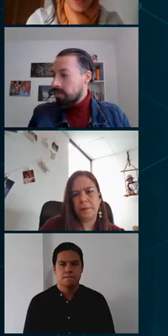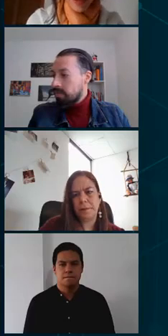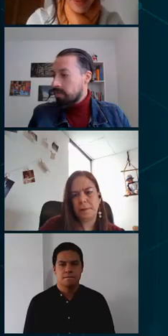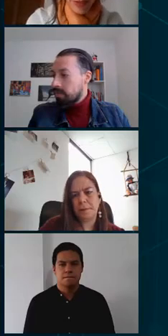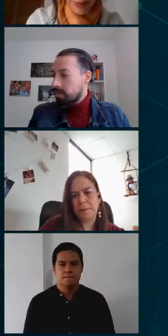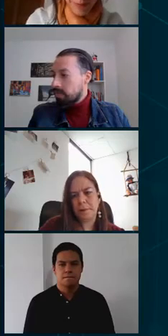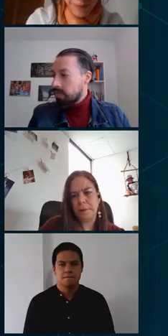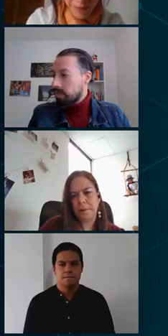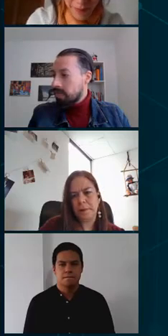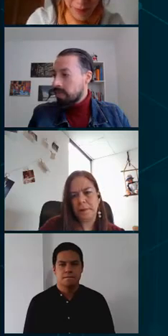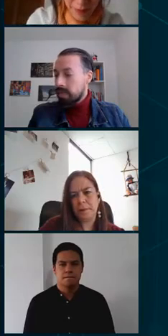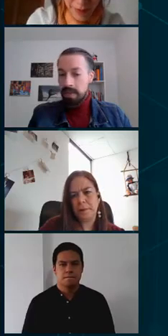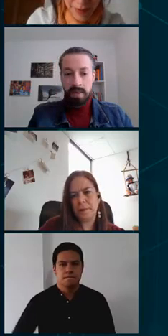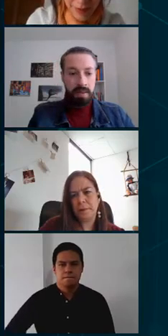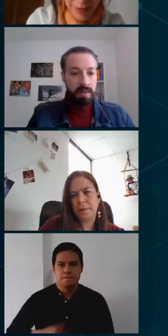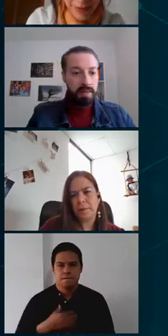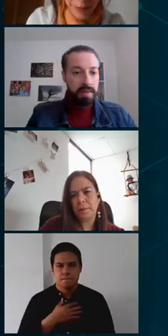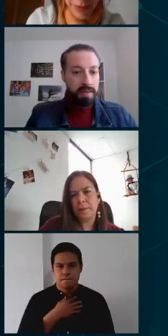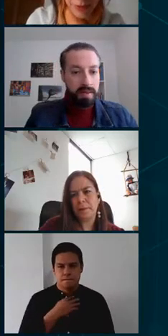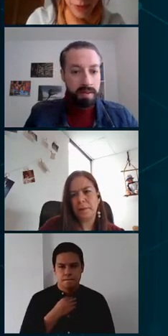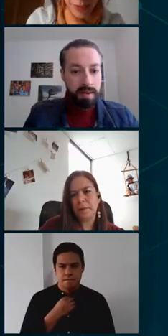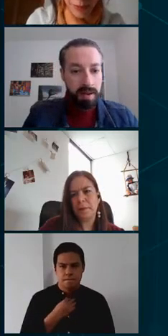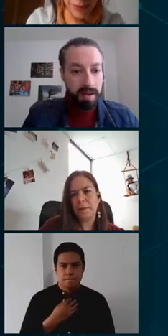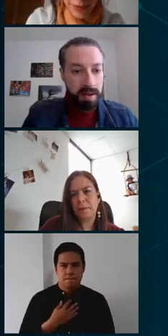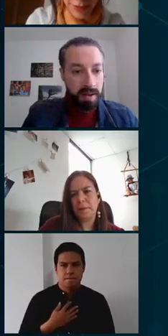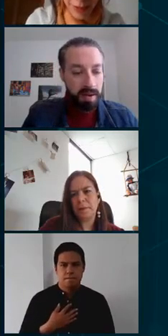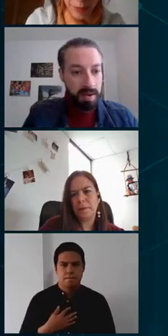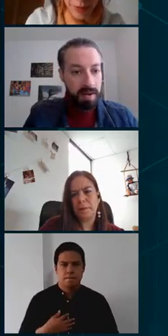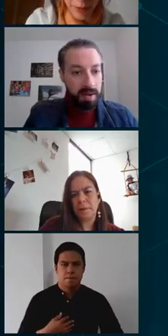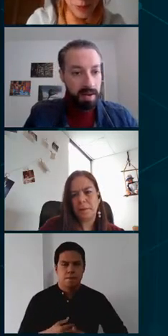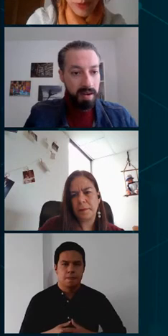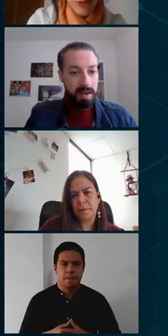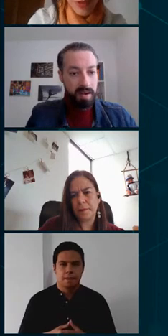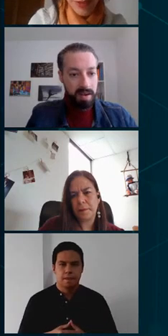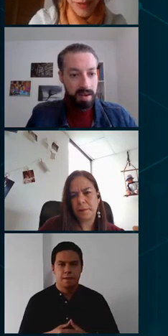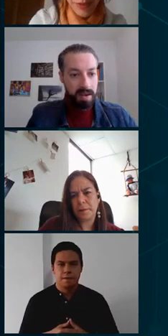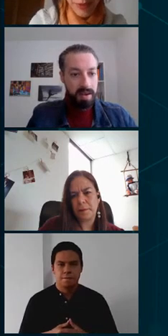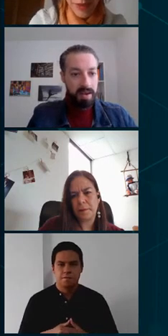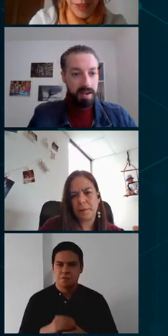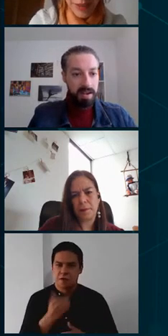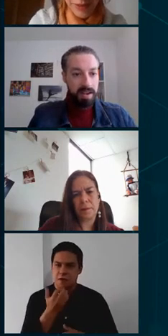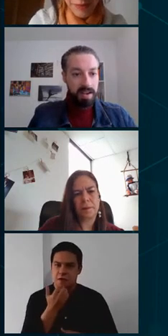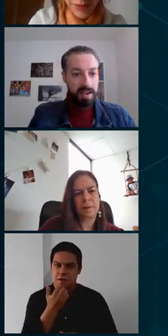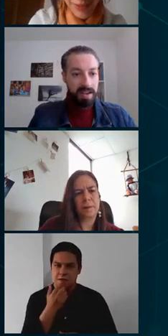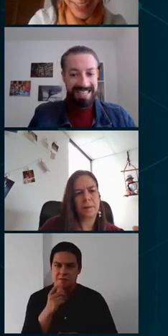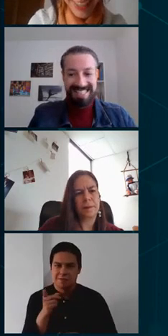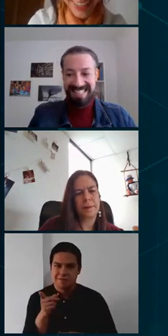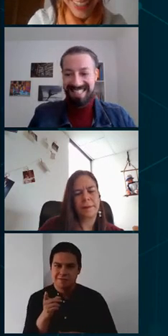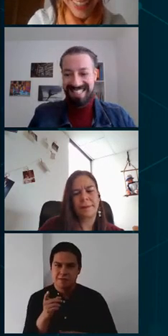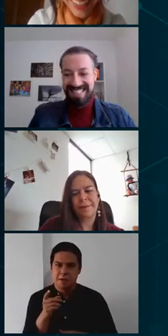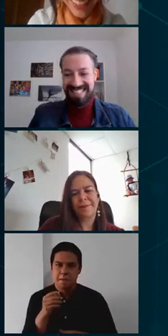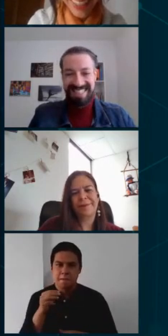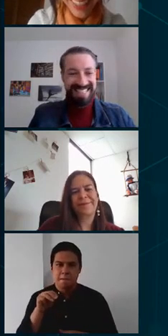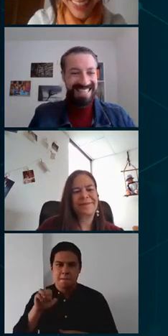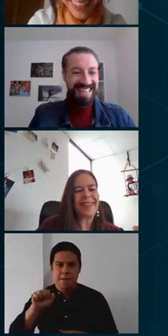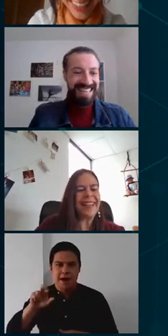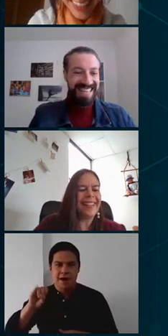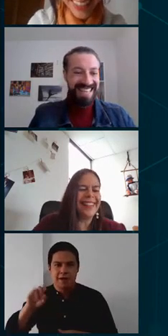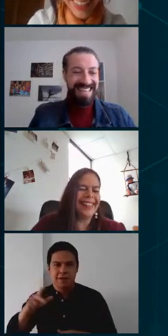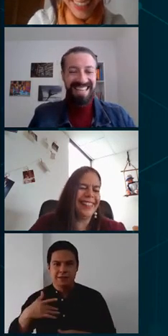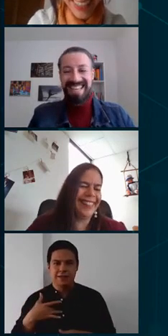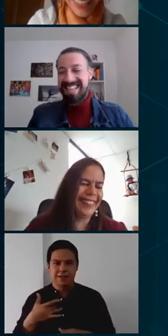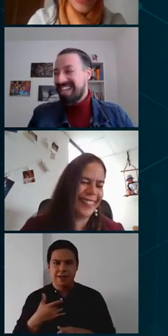Estaba pensando que esta inspiración de que María tiene hambre de pronto es un sentimiento de alguien